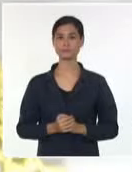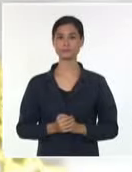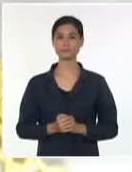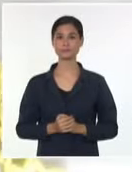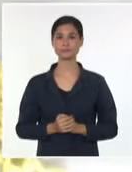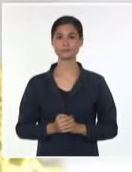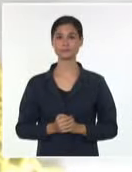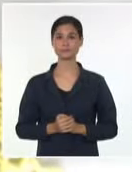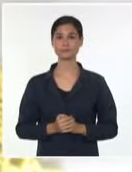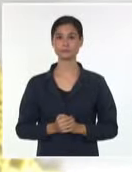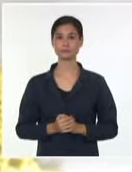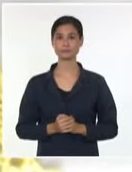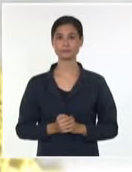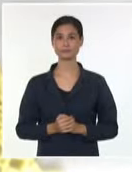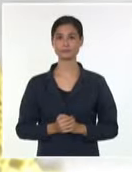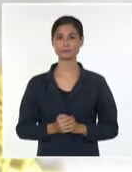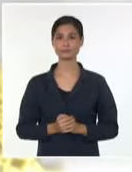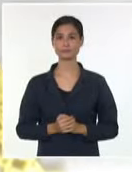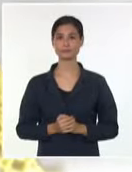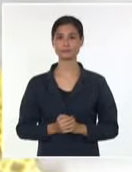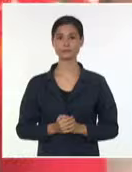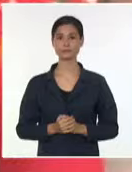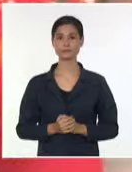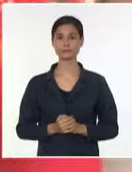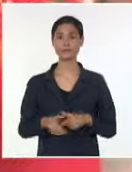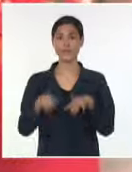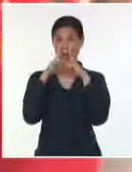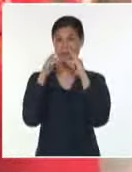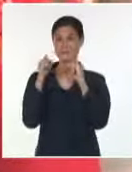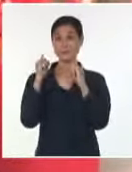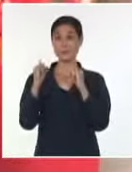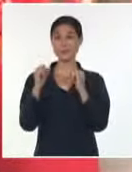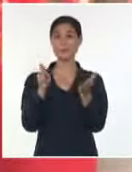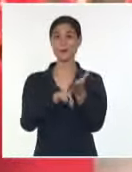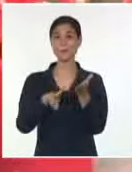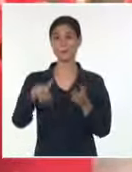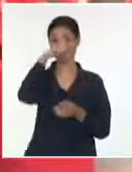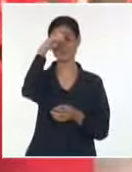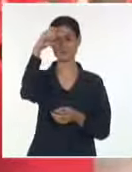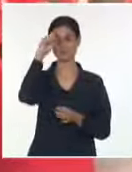reporte de Ariama Hernández en la voz de Nelson Manuel Pérez Estupiñán, Canal Cubano de Noticias.